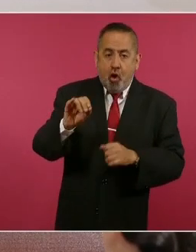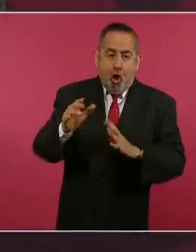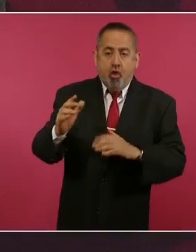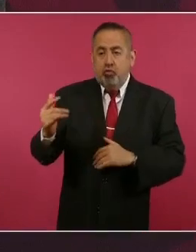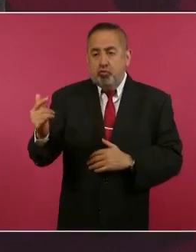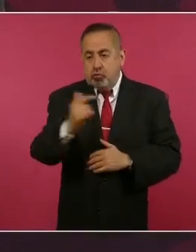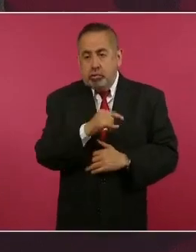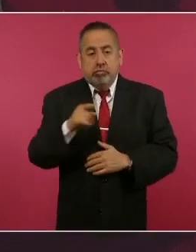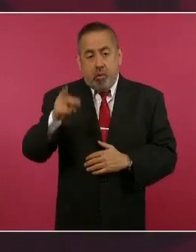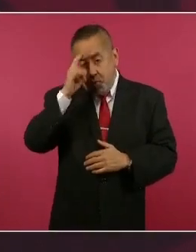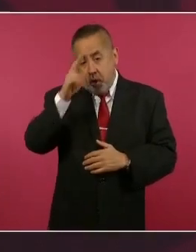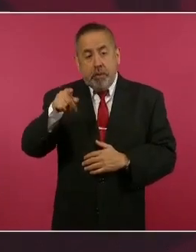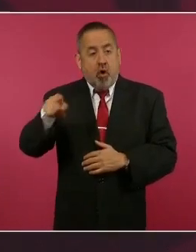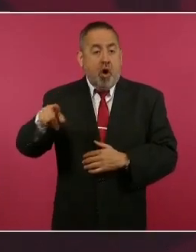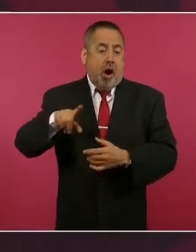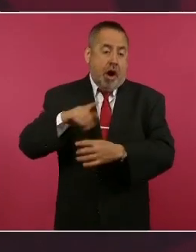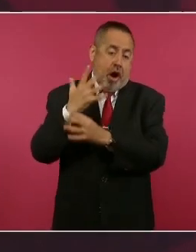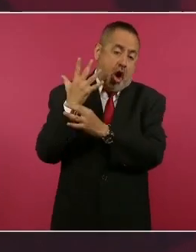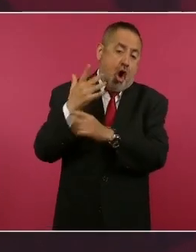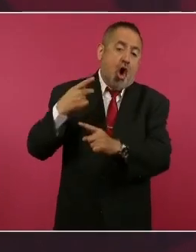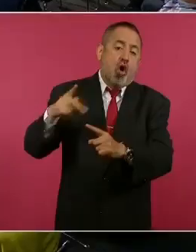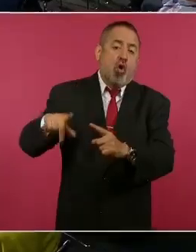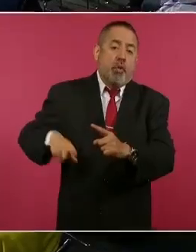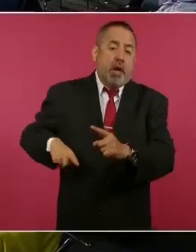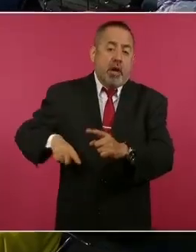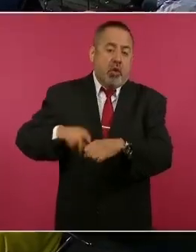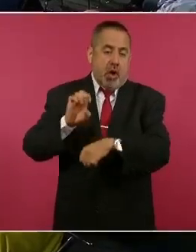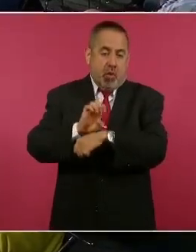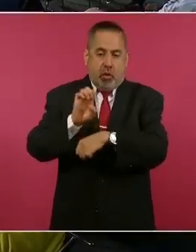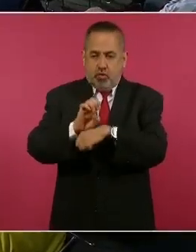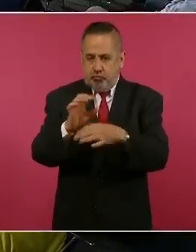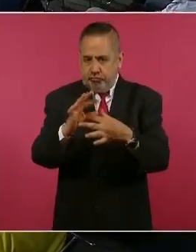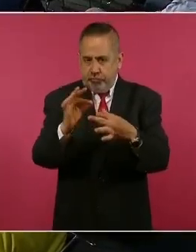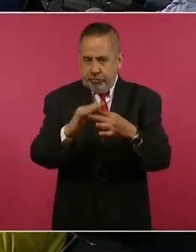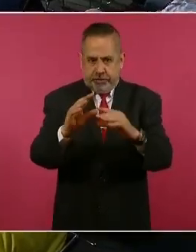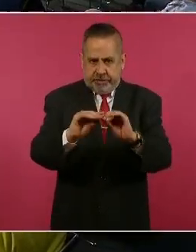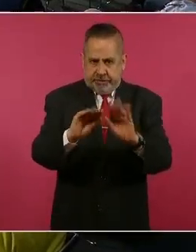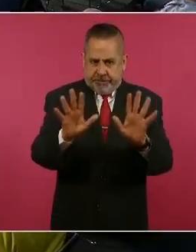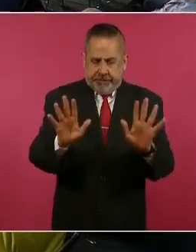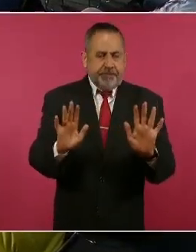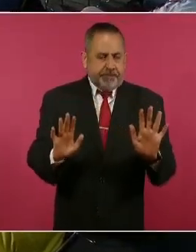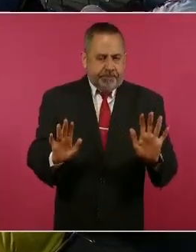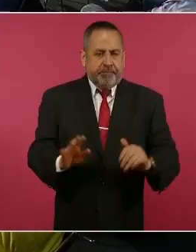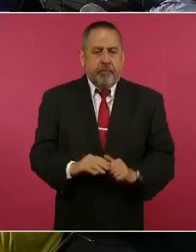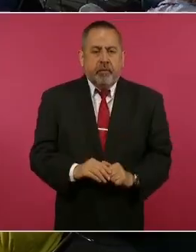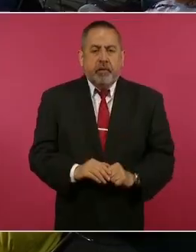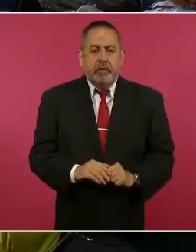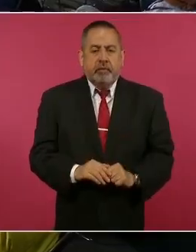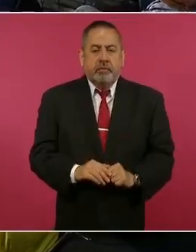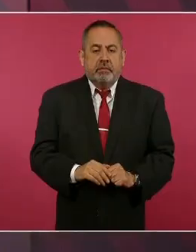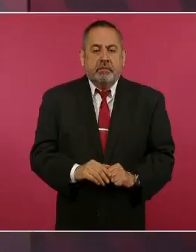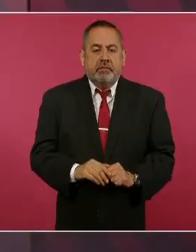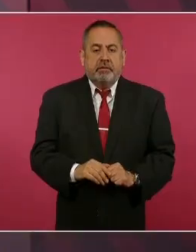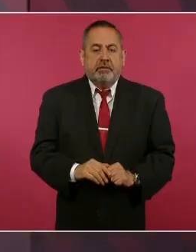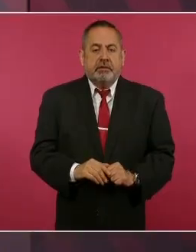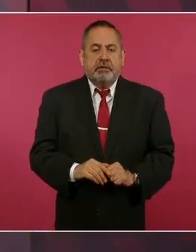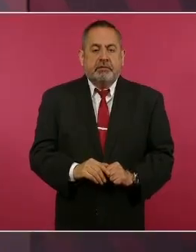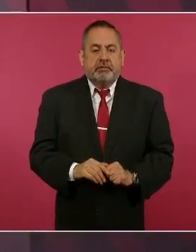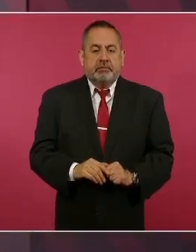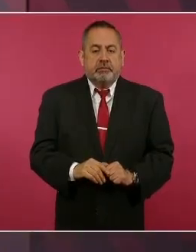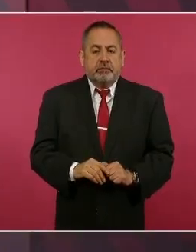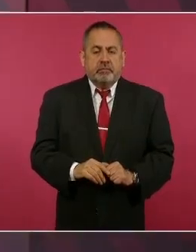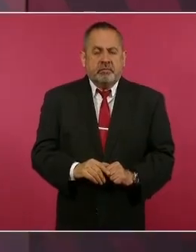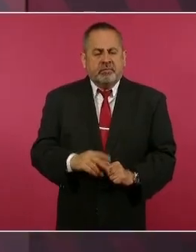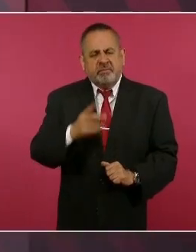a Ecuador. Eso nada más aclararlo. incluso que iban